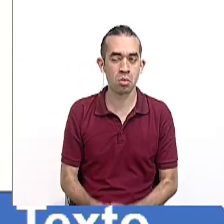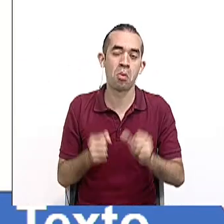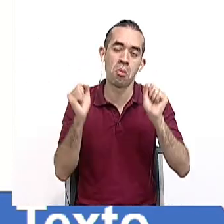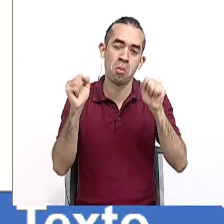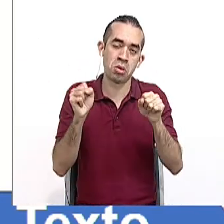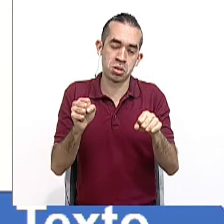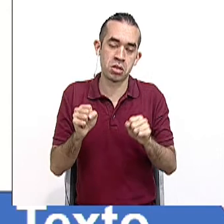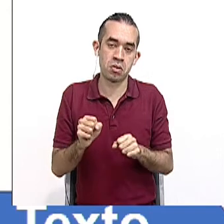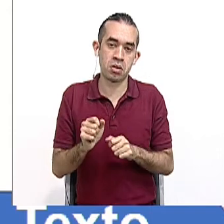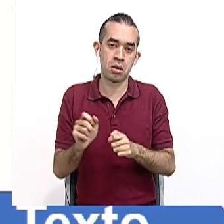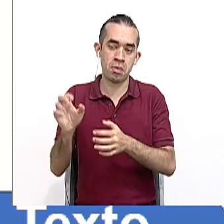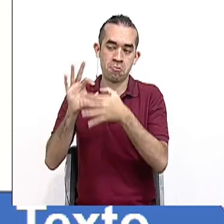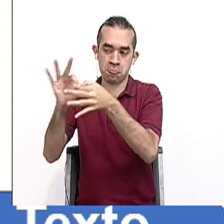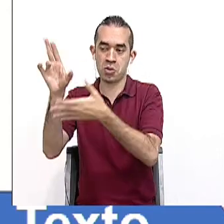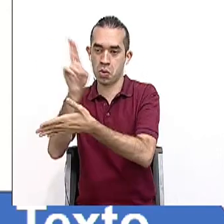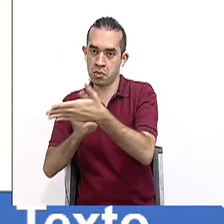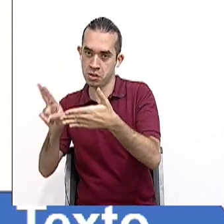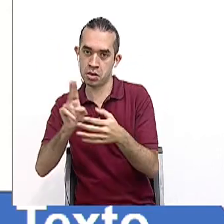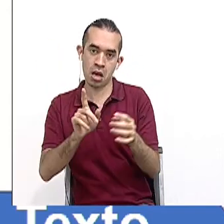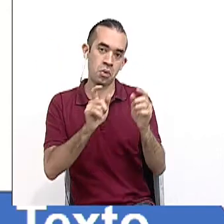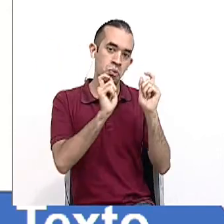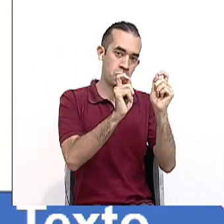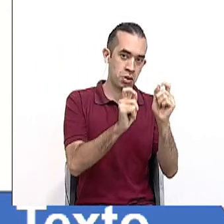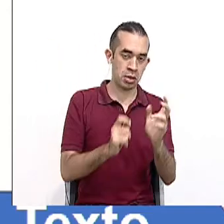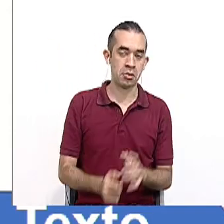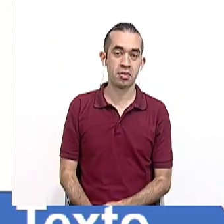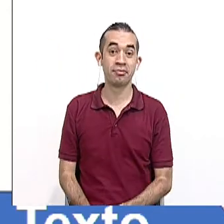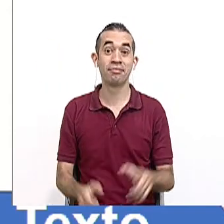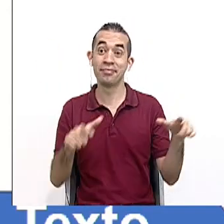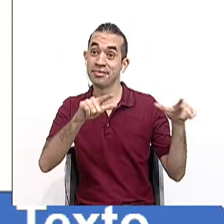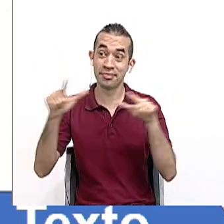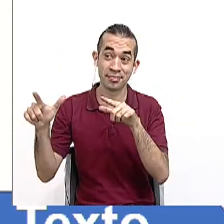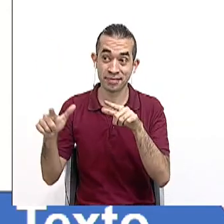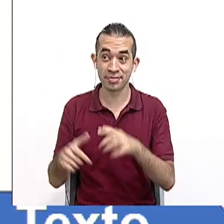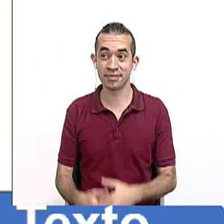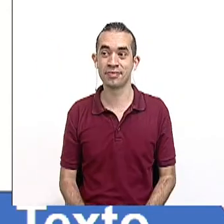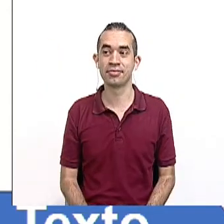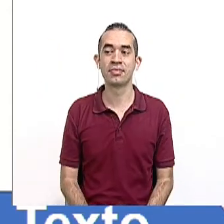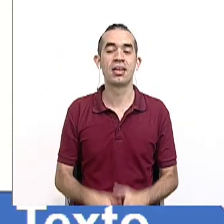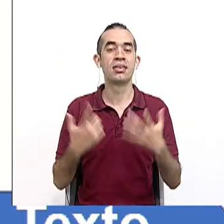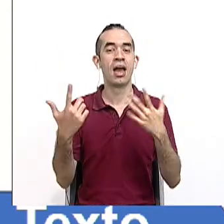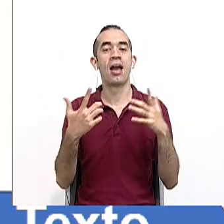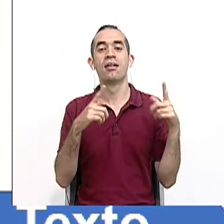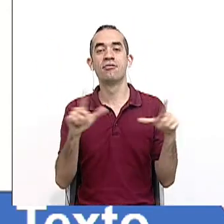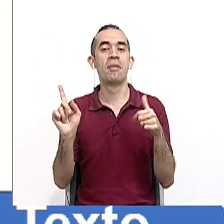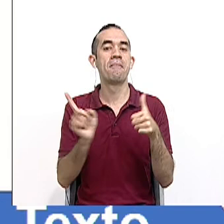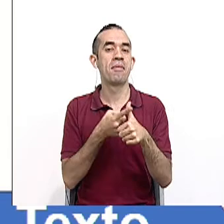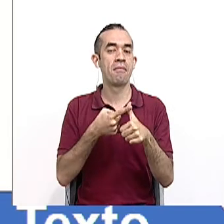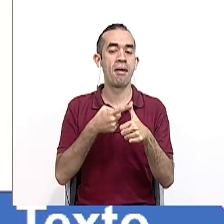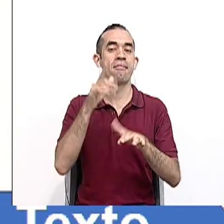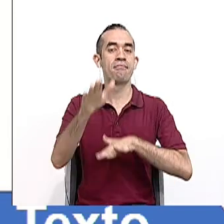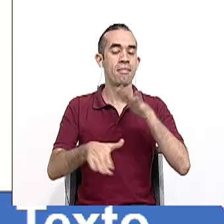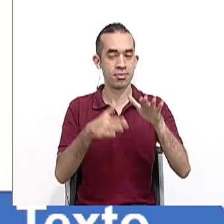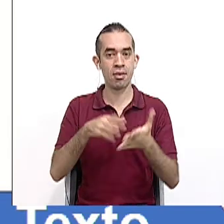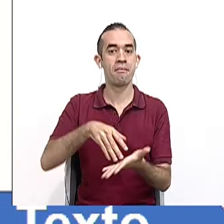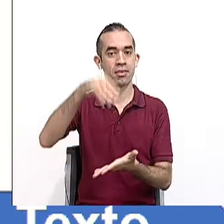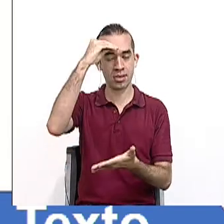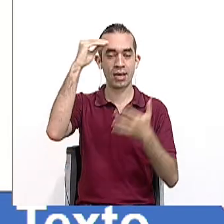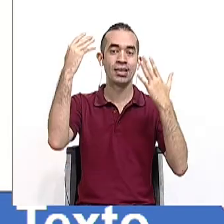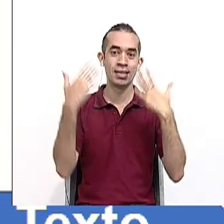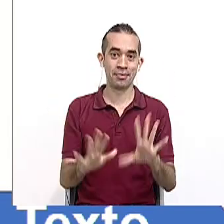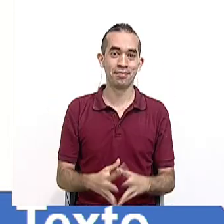Posiblemente las académicas o las educativas. ¿Listos? Ya tenemos nuestra primera etapa de aprendizaje.